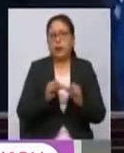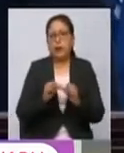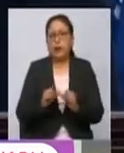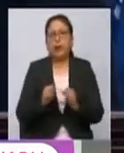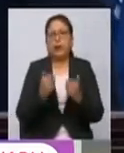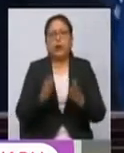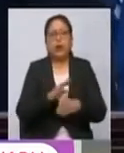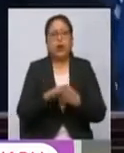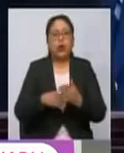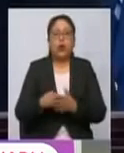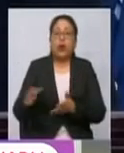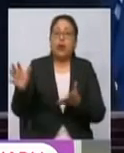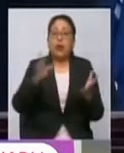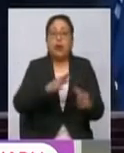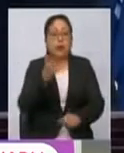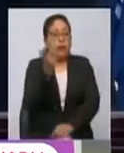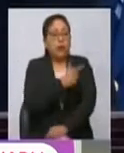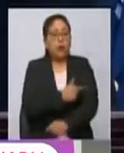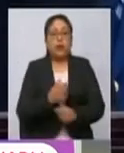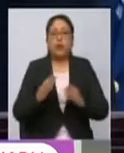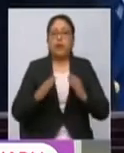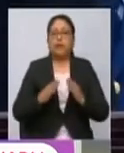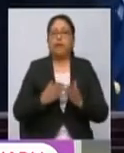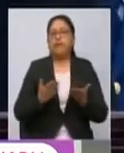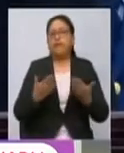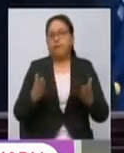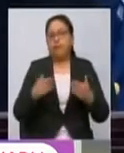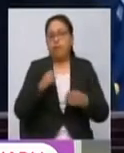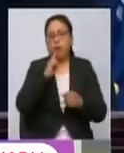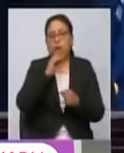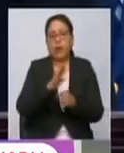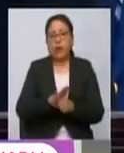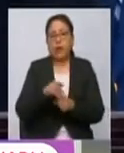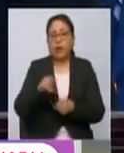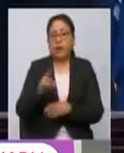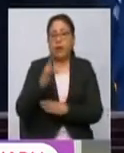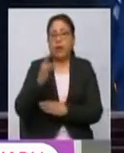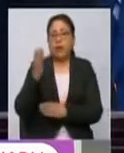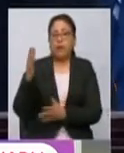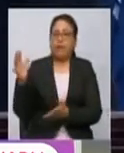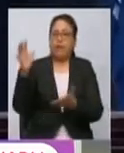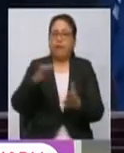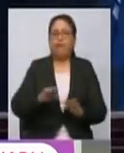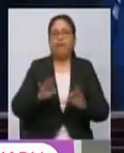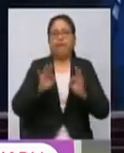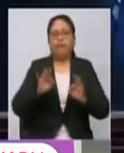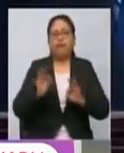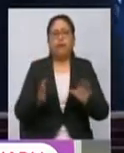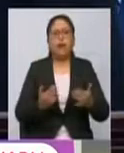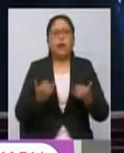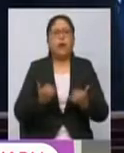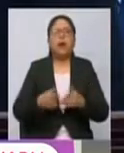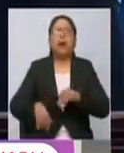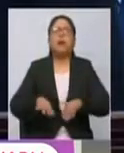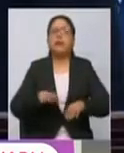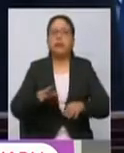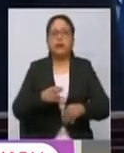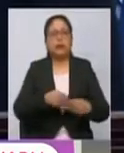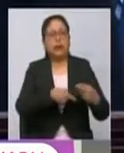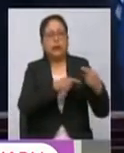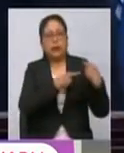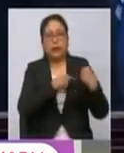aquí están todas las vacunas que nos hemos comprometido. Ahora la tarea es